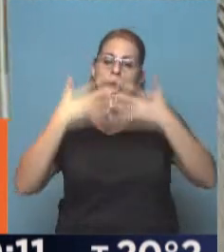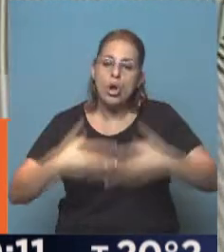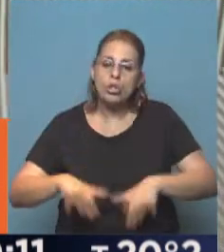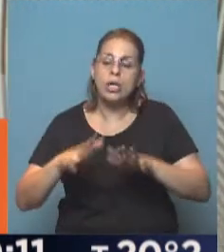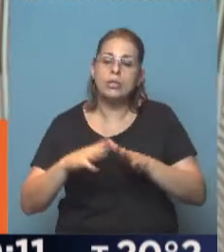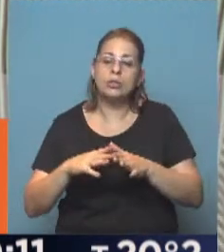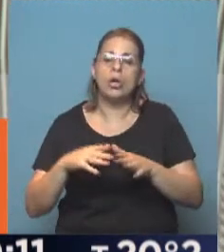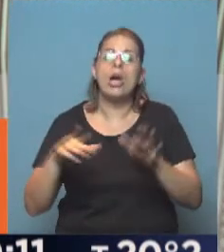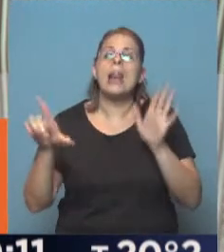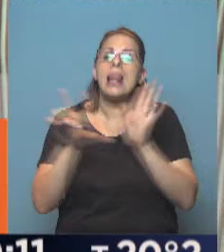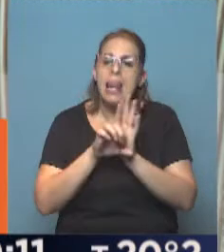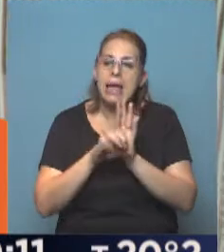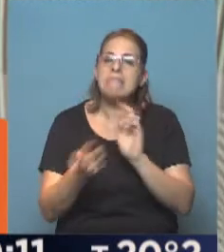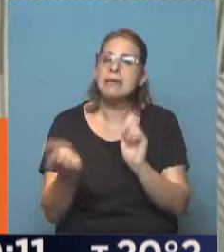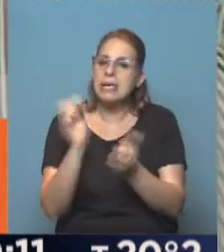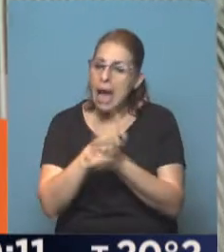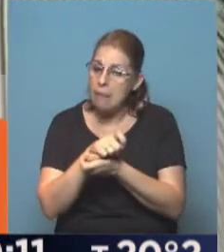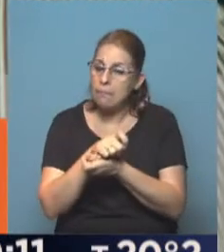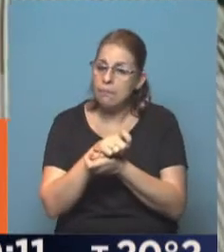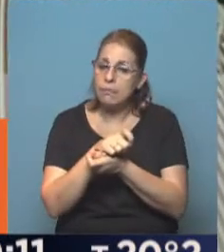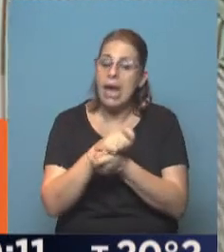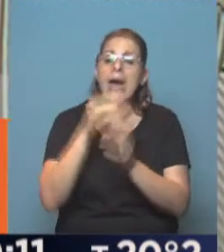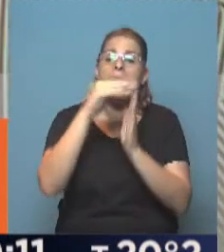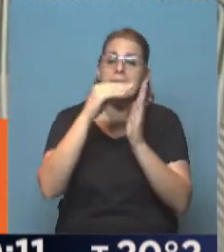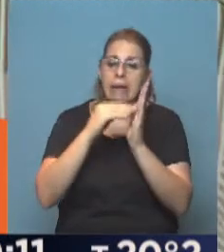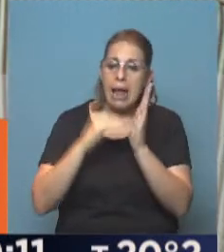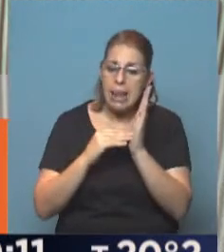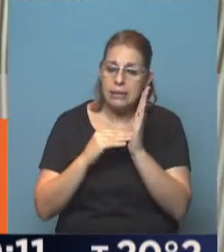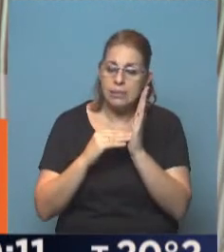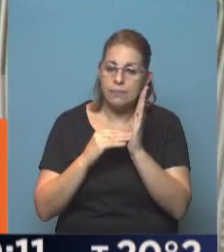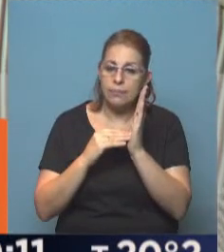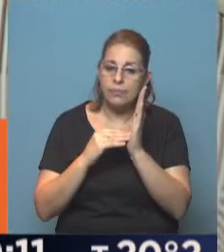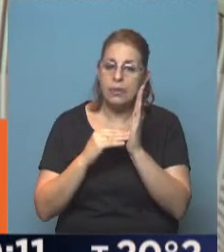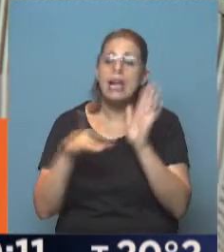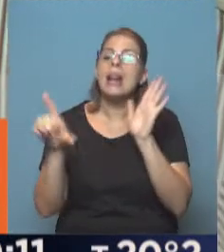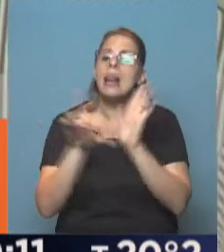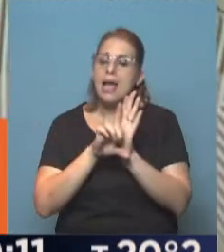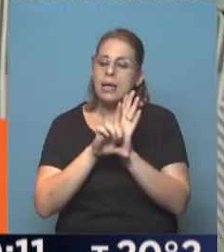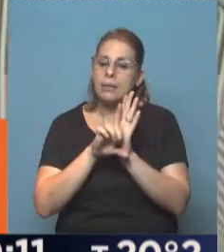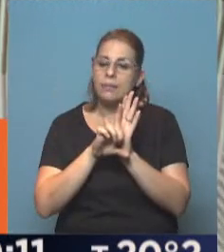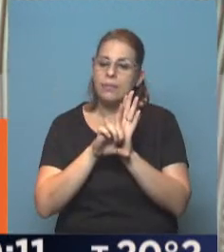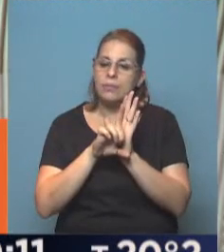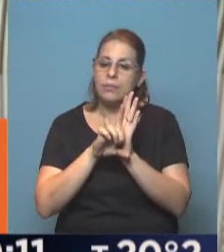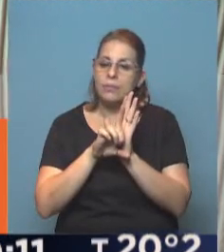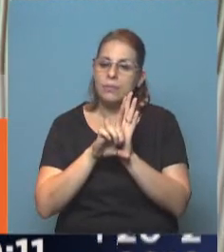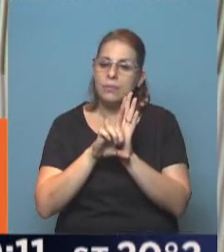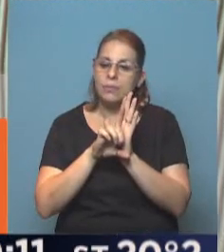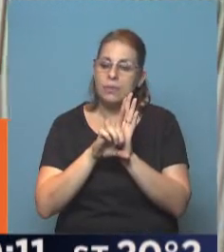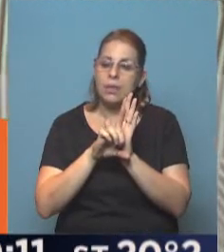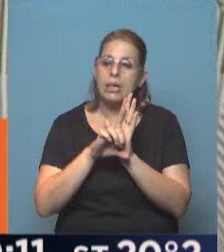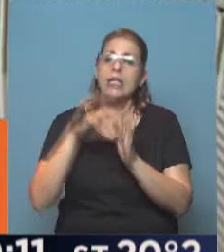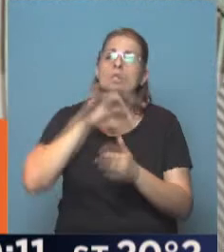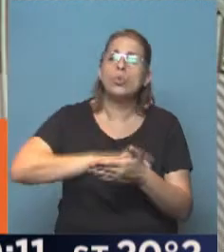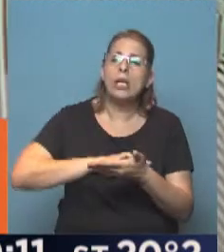un dictamen, que reformule las escalas, un dictamen que suba el mínimo